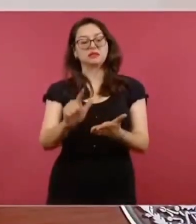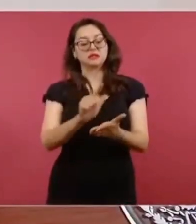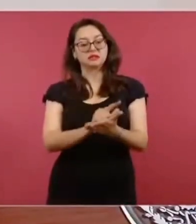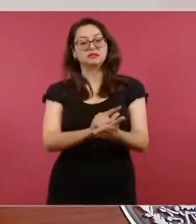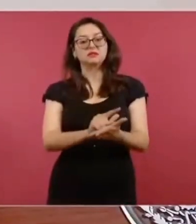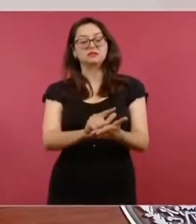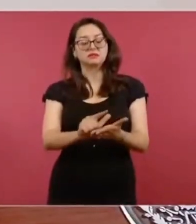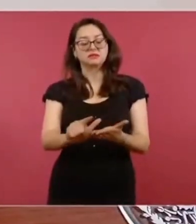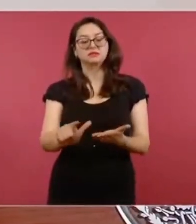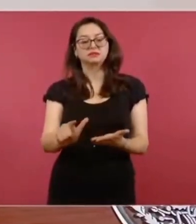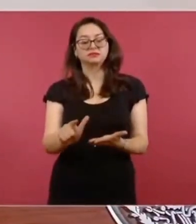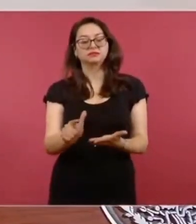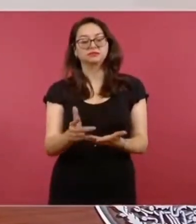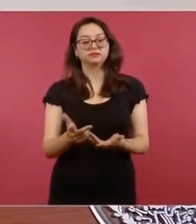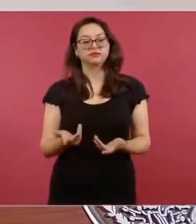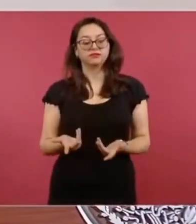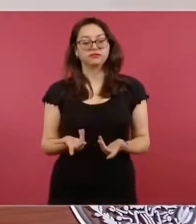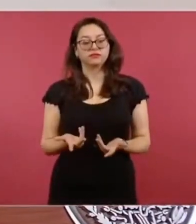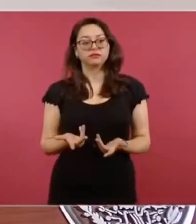se va